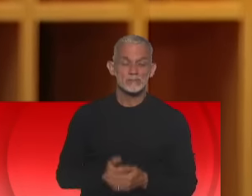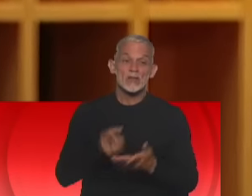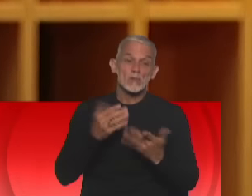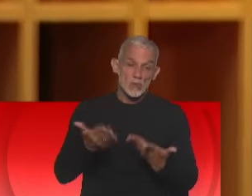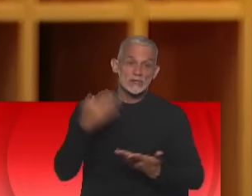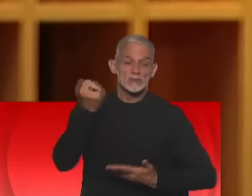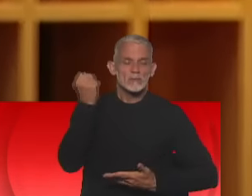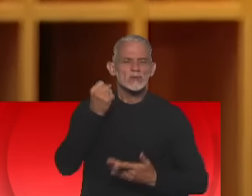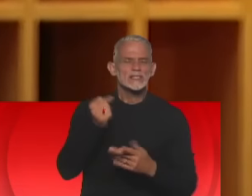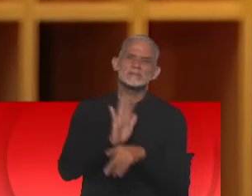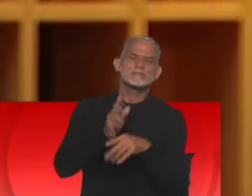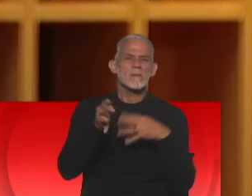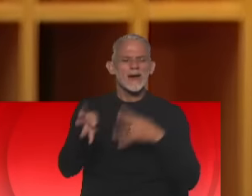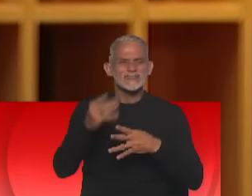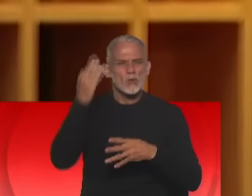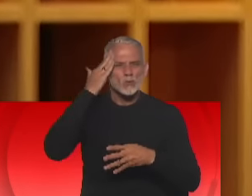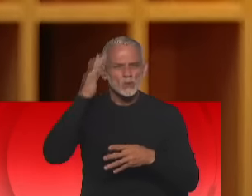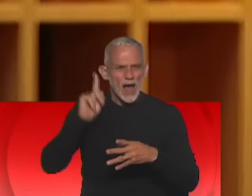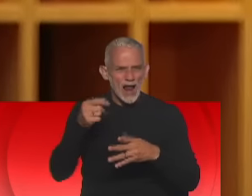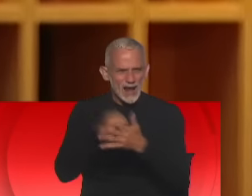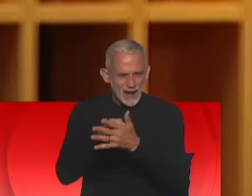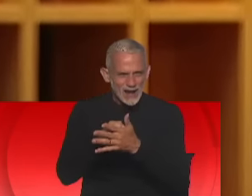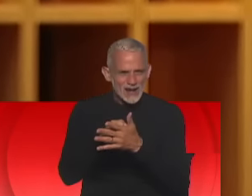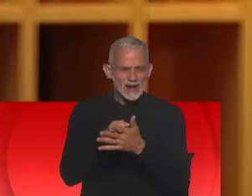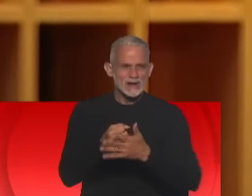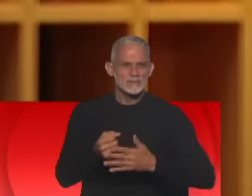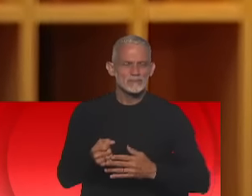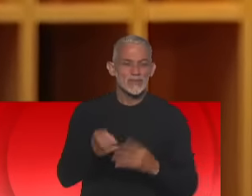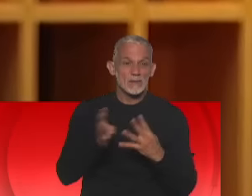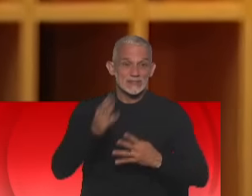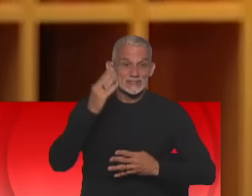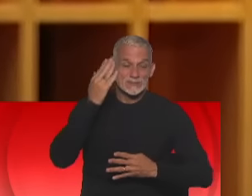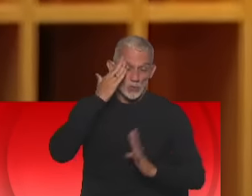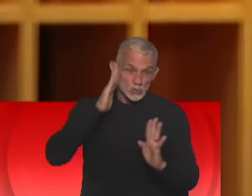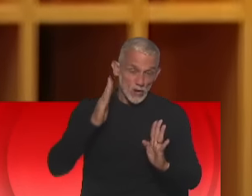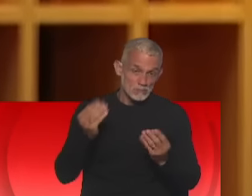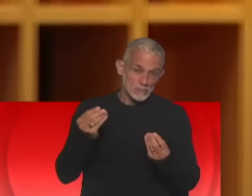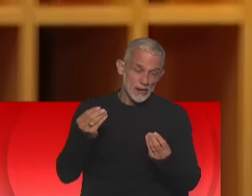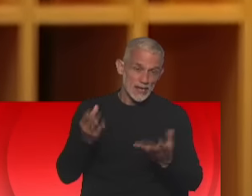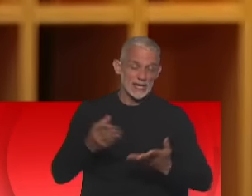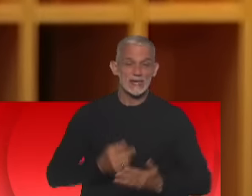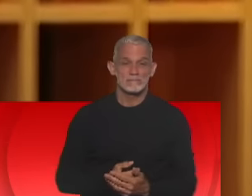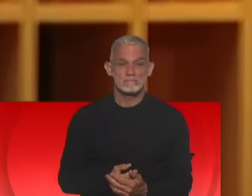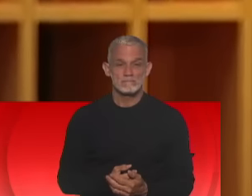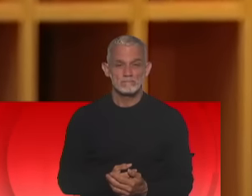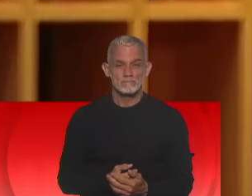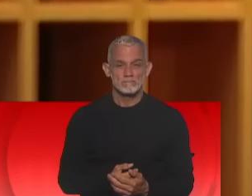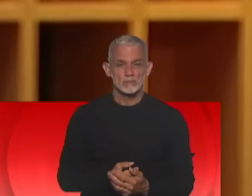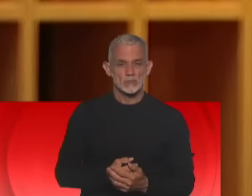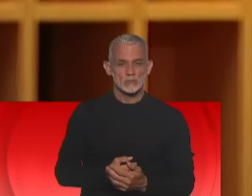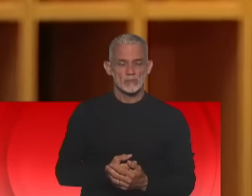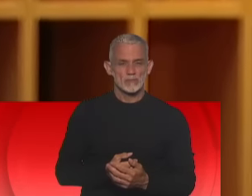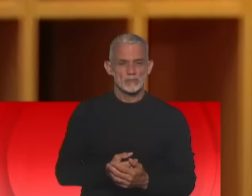la batalla cultural, digamos, y por eso, digamos, uno tiene que trabajar fuertemente